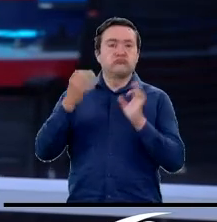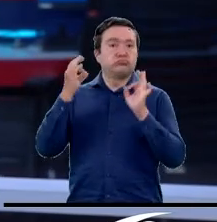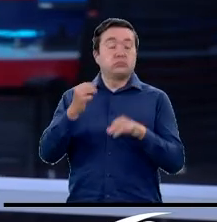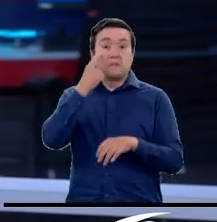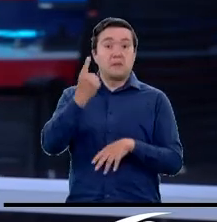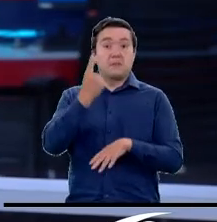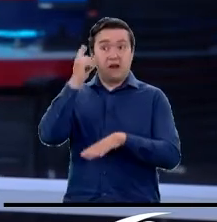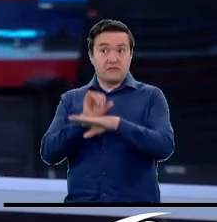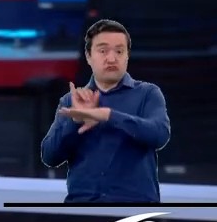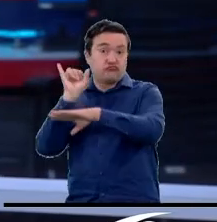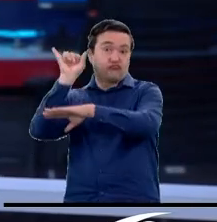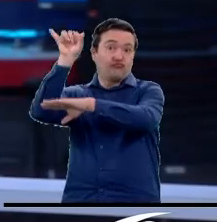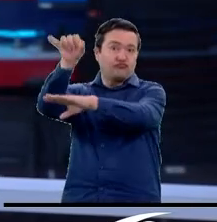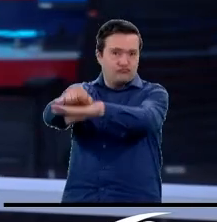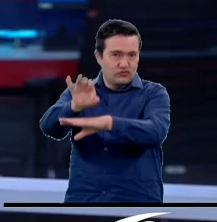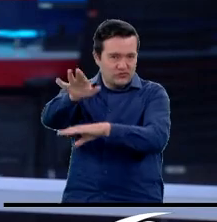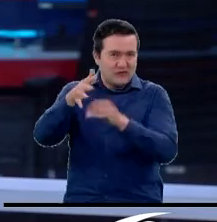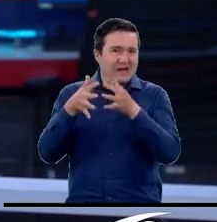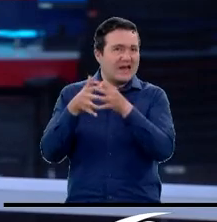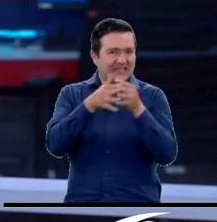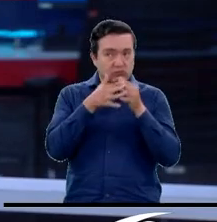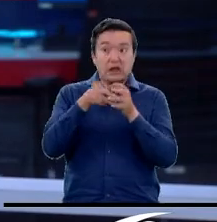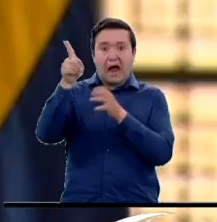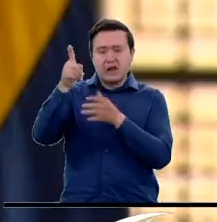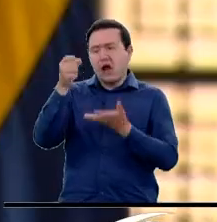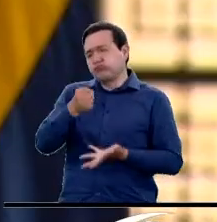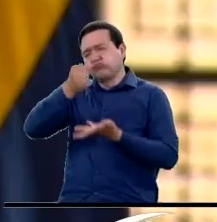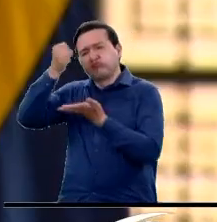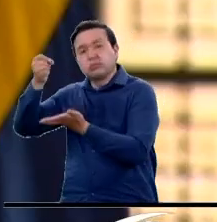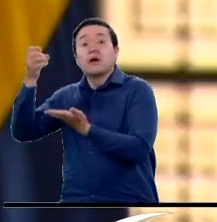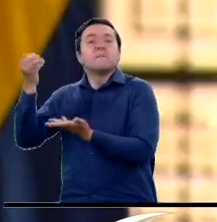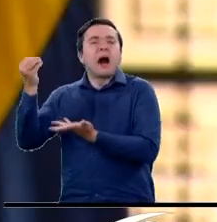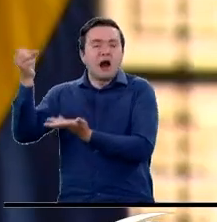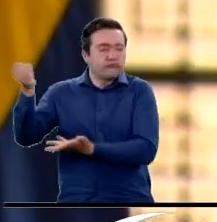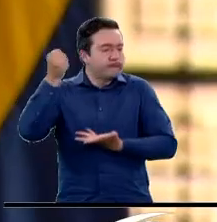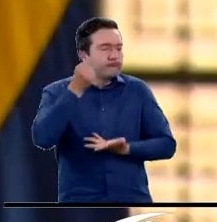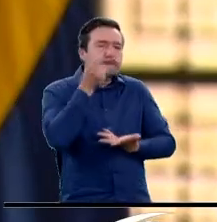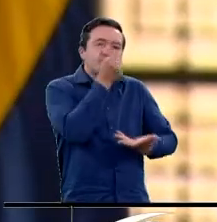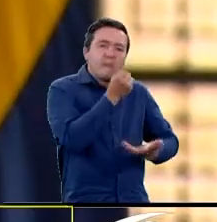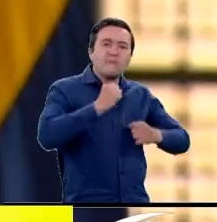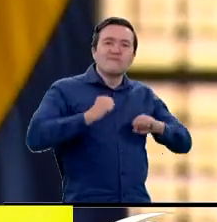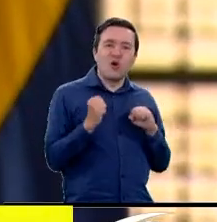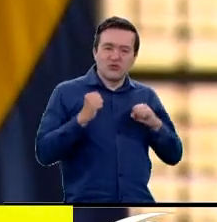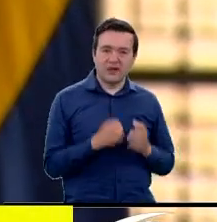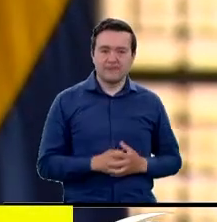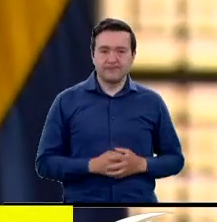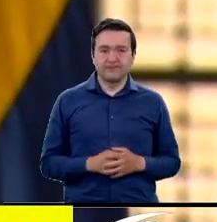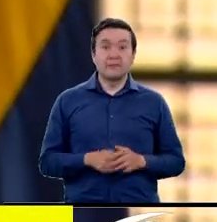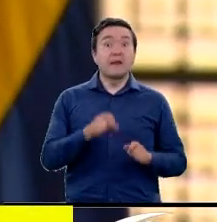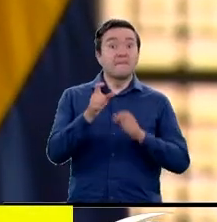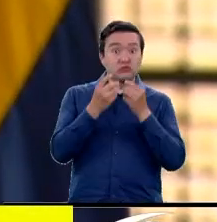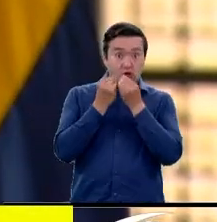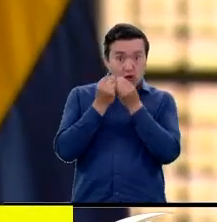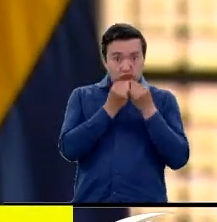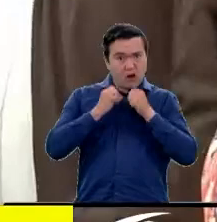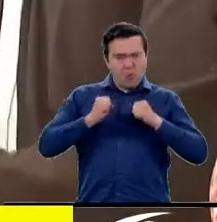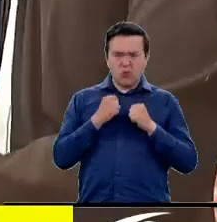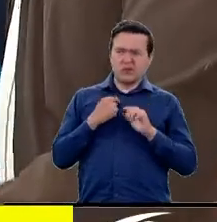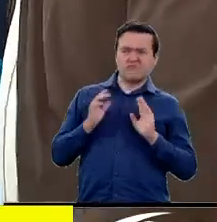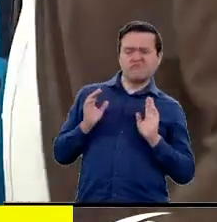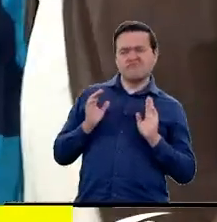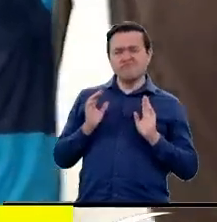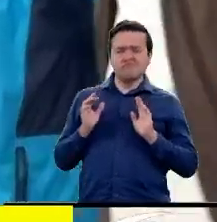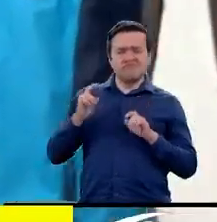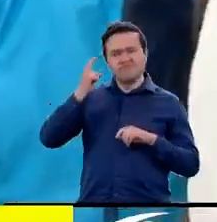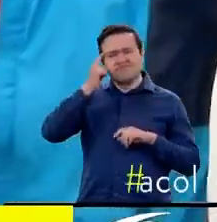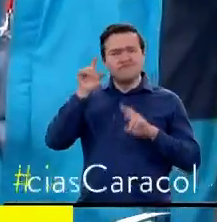donde recibirá una millonaria donación para Bogotá. Varios concejales de Bogotá dejaron ver su postura frente a la visita de la